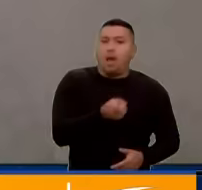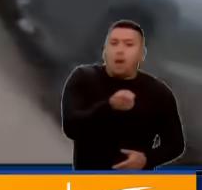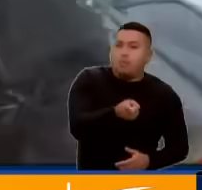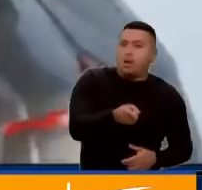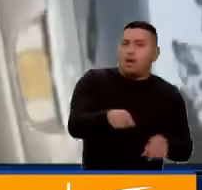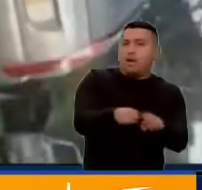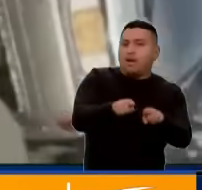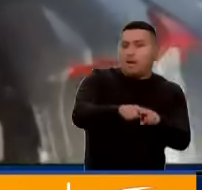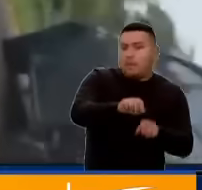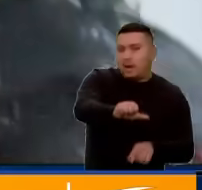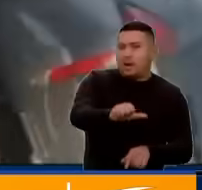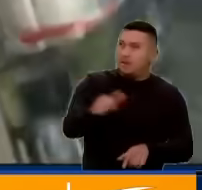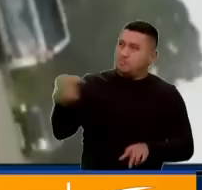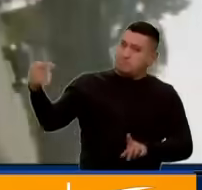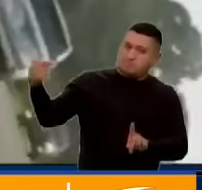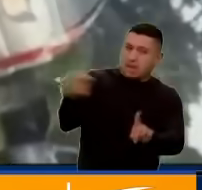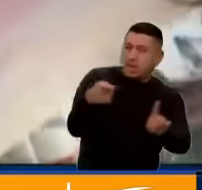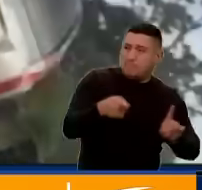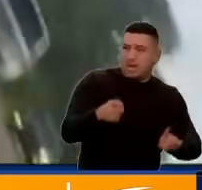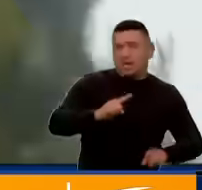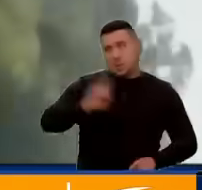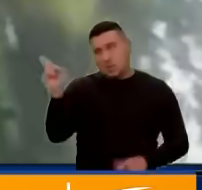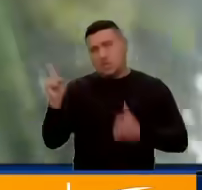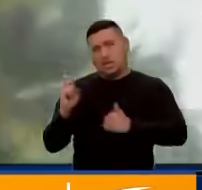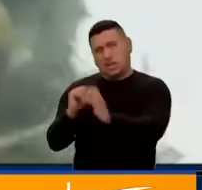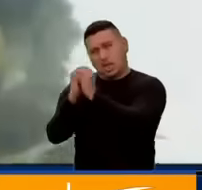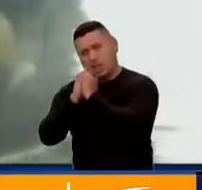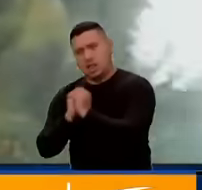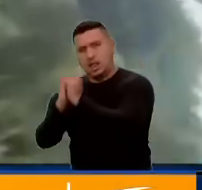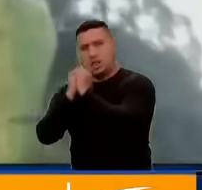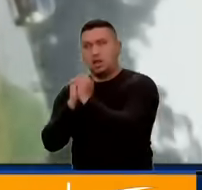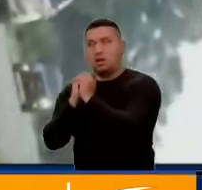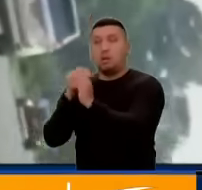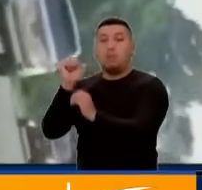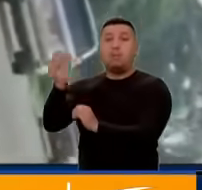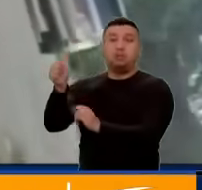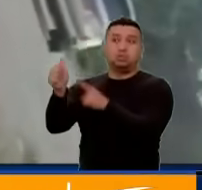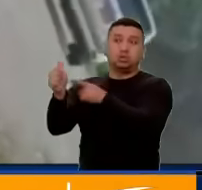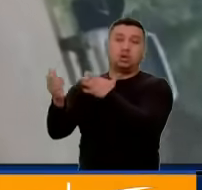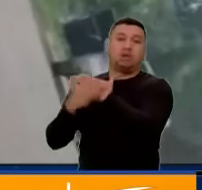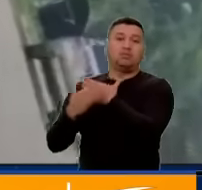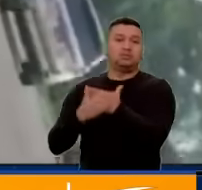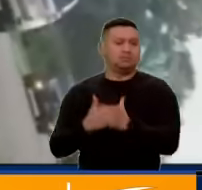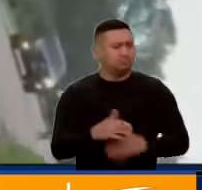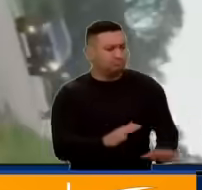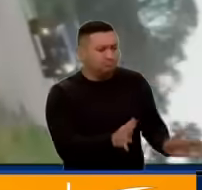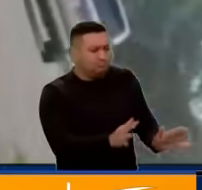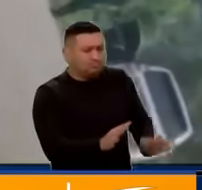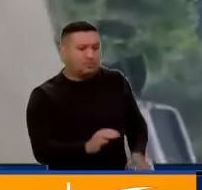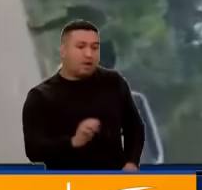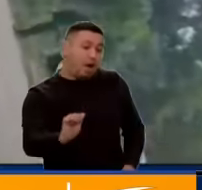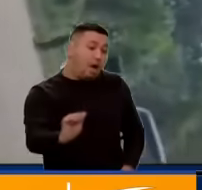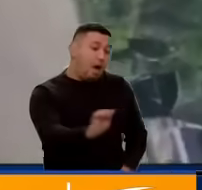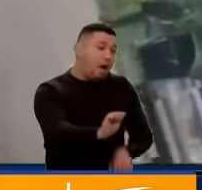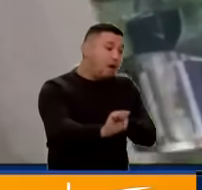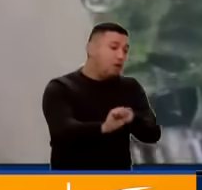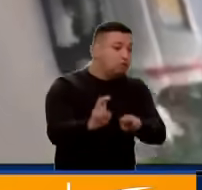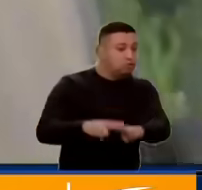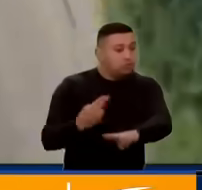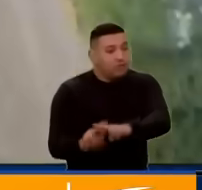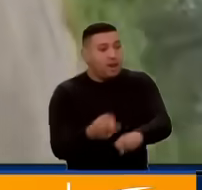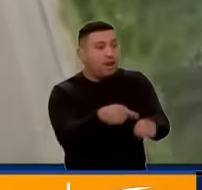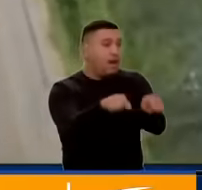Es ahí entonces donde ellos también dicen que tranquilos, que a ellas no les va a pasar nada, que las van a enviar en un taxi hacia Saravena, pero que yo